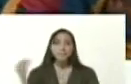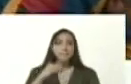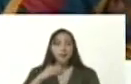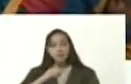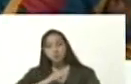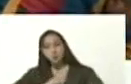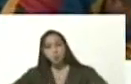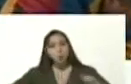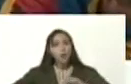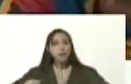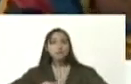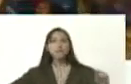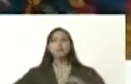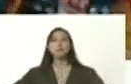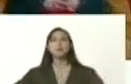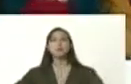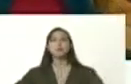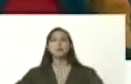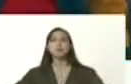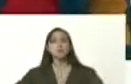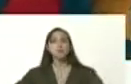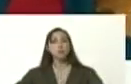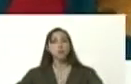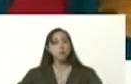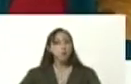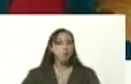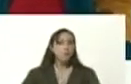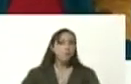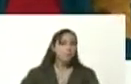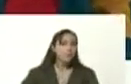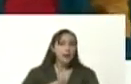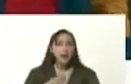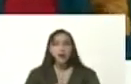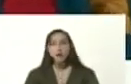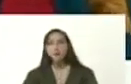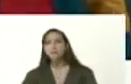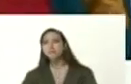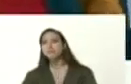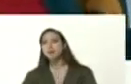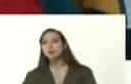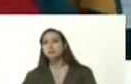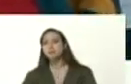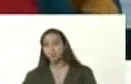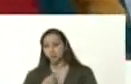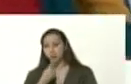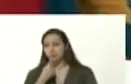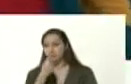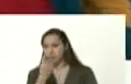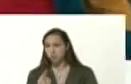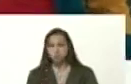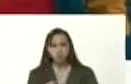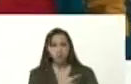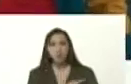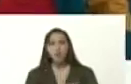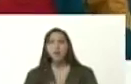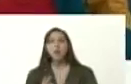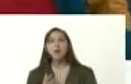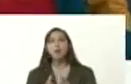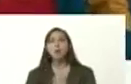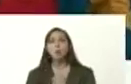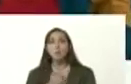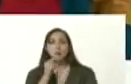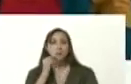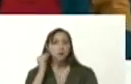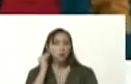máxima organización para no solo, y escuchen compañeros y compañeras, nosotros requerimos